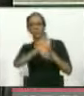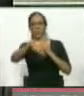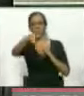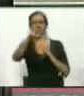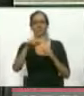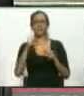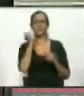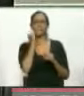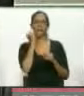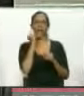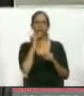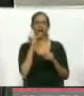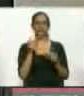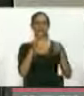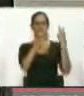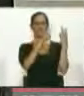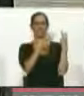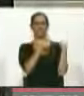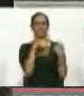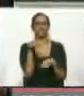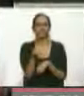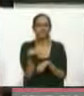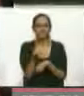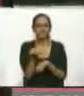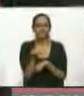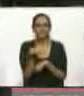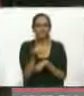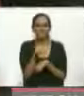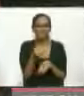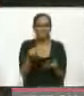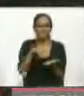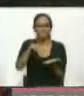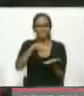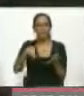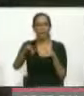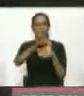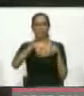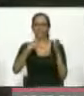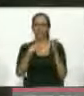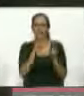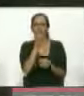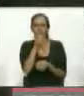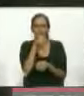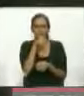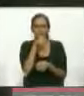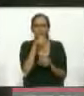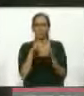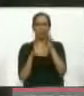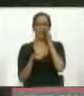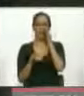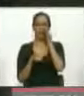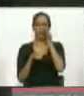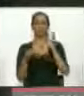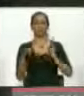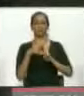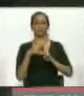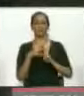manco asumiendo ya sus condiciones tareas bailando en la plaza del venezolano con los abuelitos de color